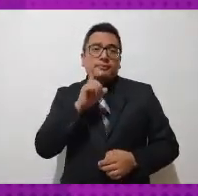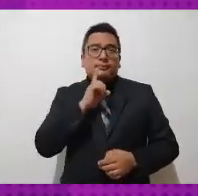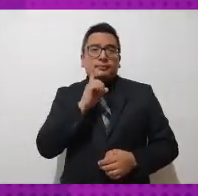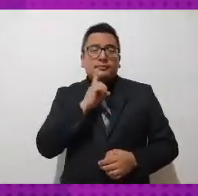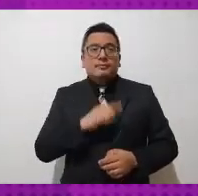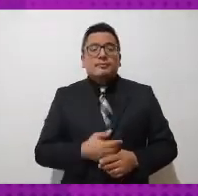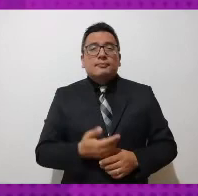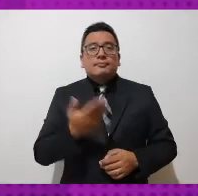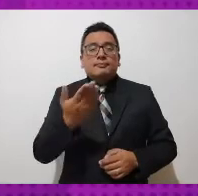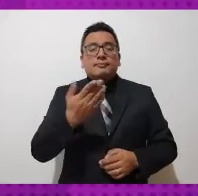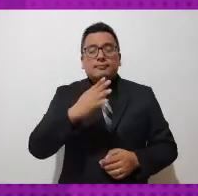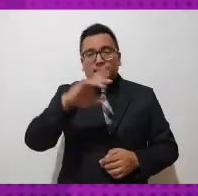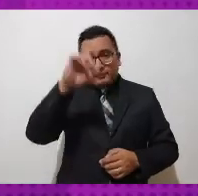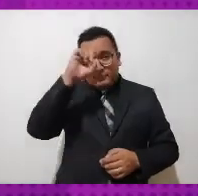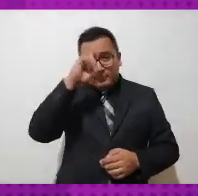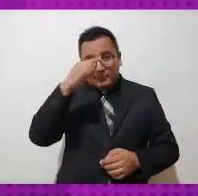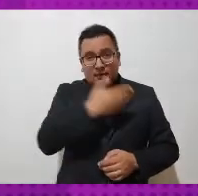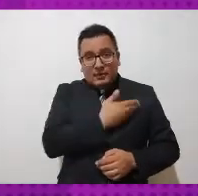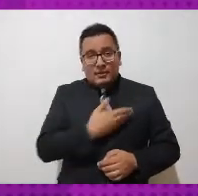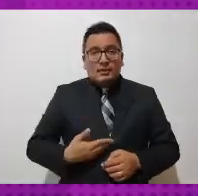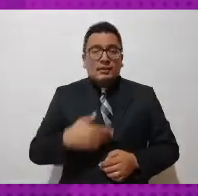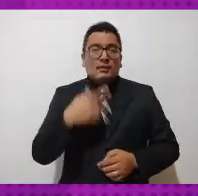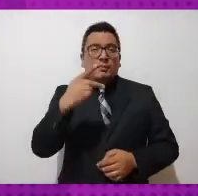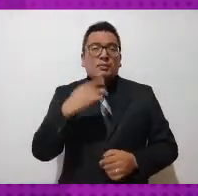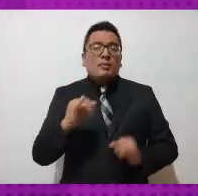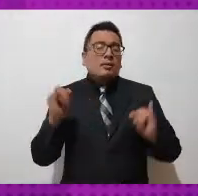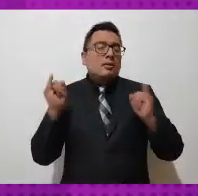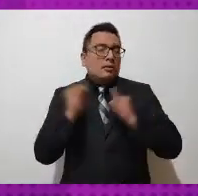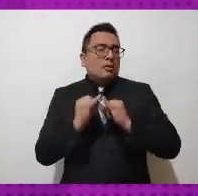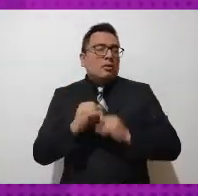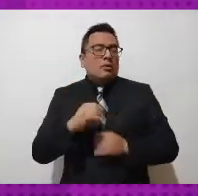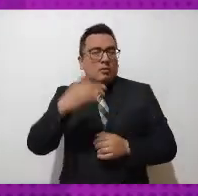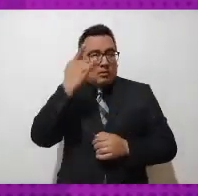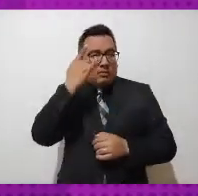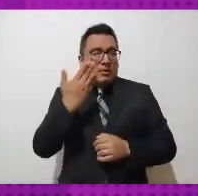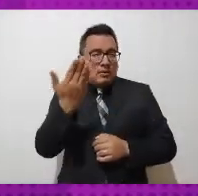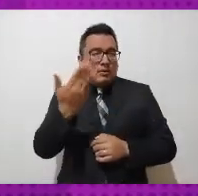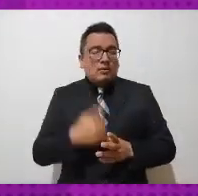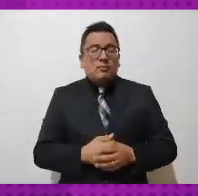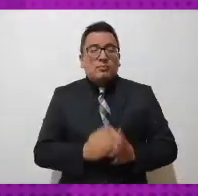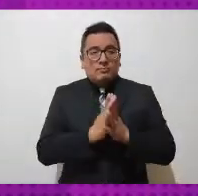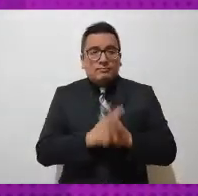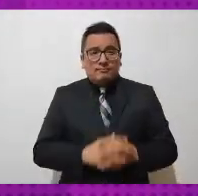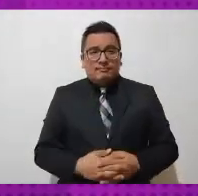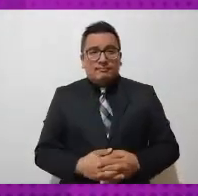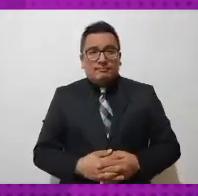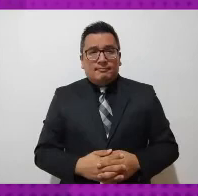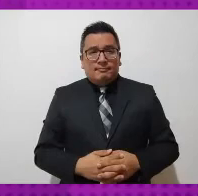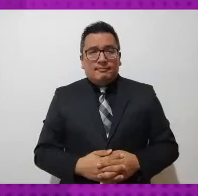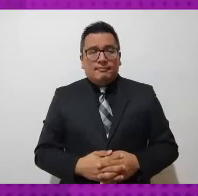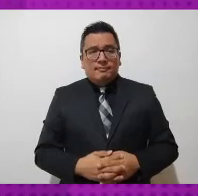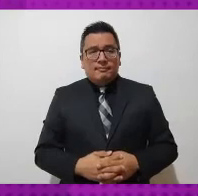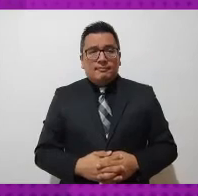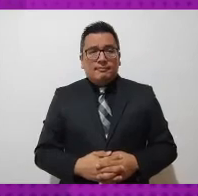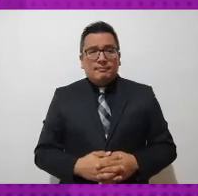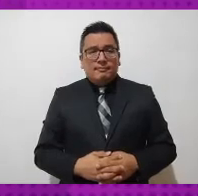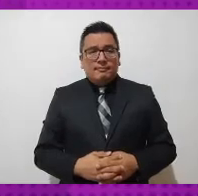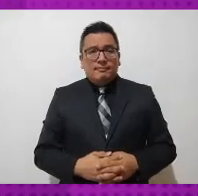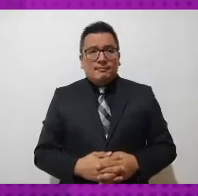consejera presidenta del Instituto Electoral de Campeche. Adelante, por favor.